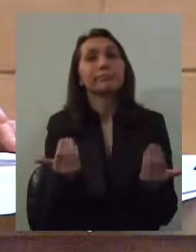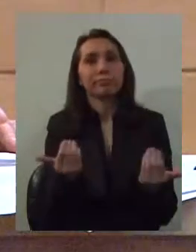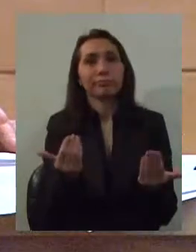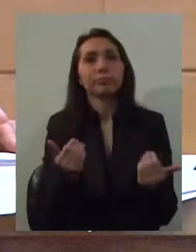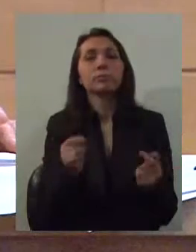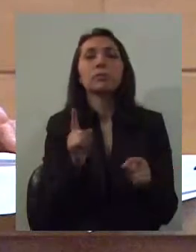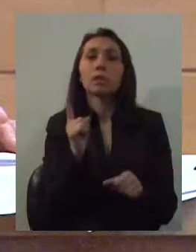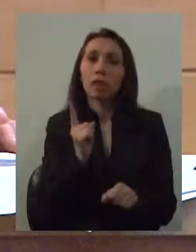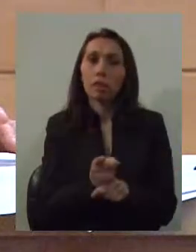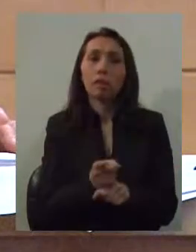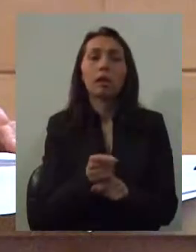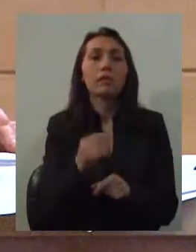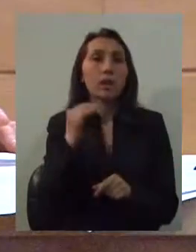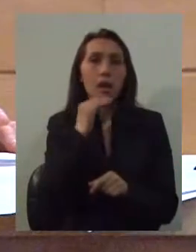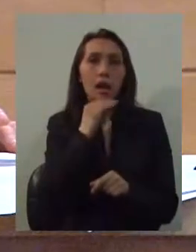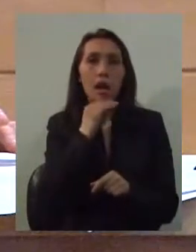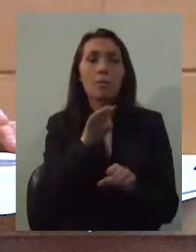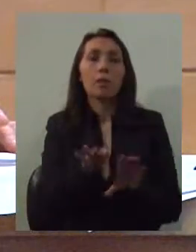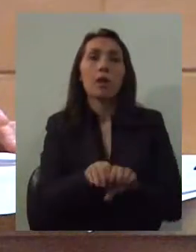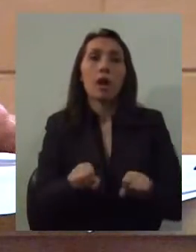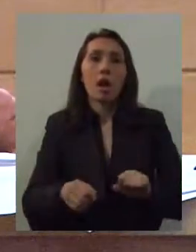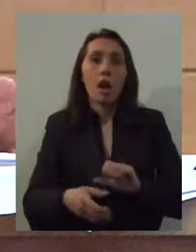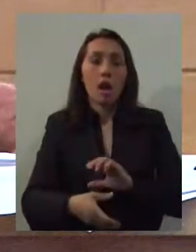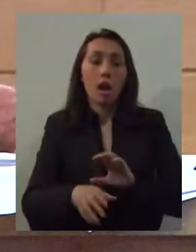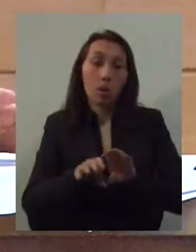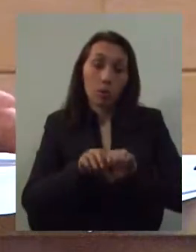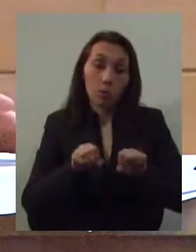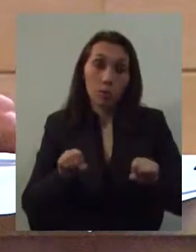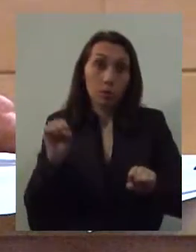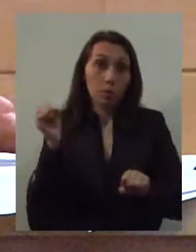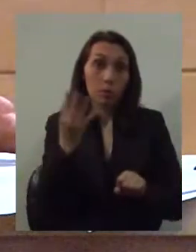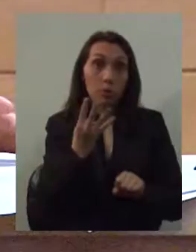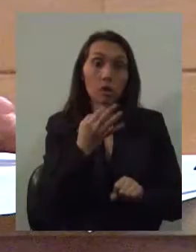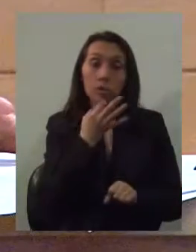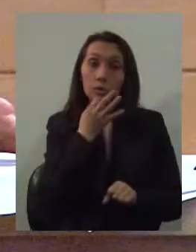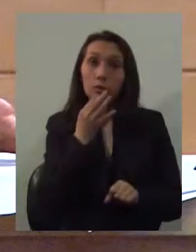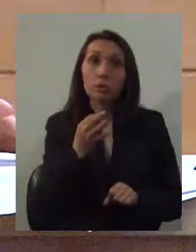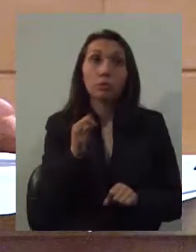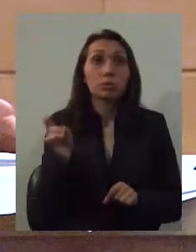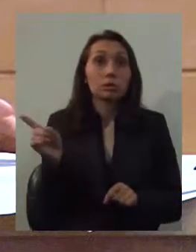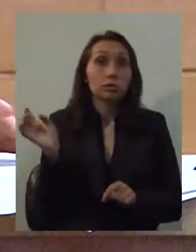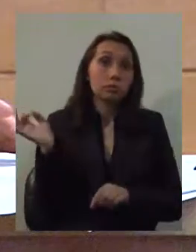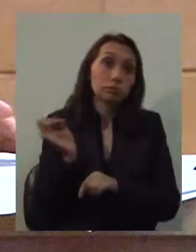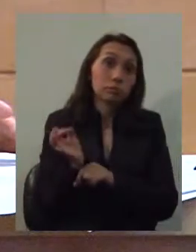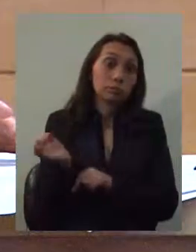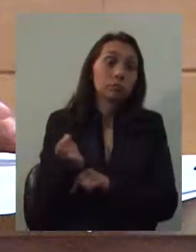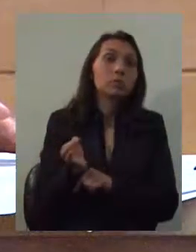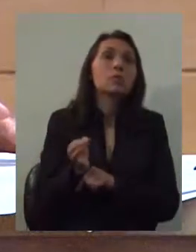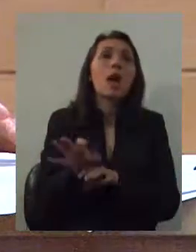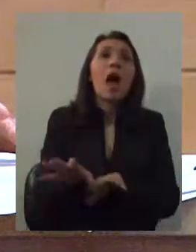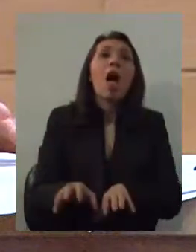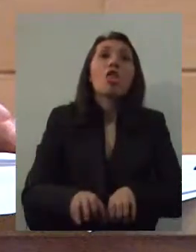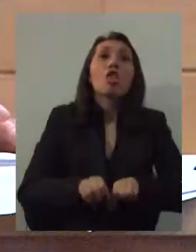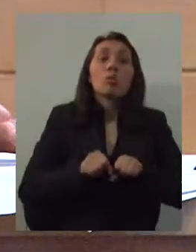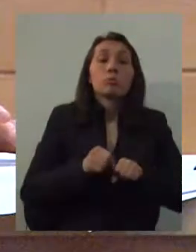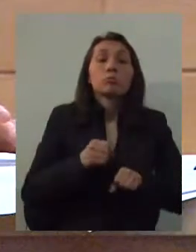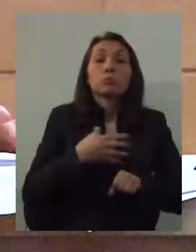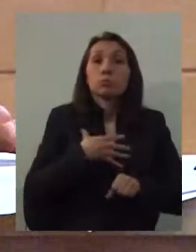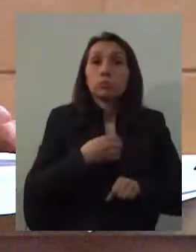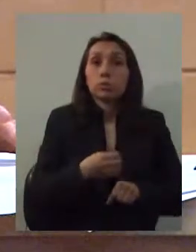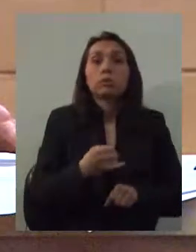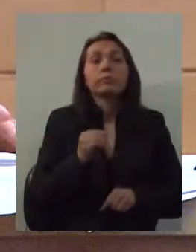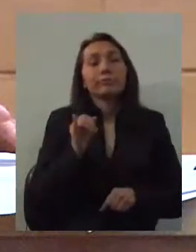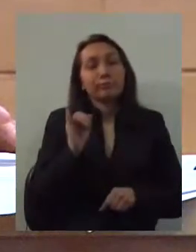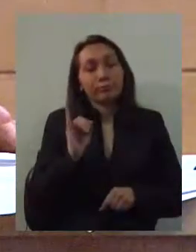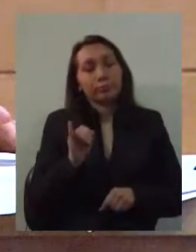necesariamente tenemos que llegar pronto a acuerdos. En cuarto lugar, mencionaba usted, profesor, las cuestiones de adopción. Estamos absolutamente de